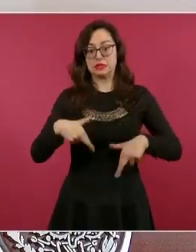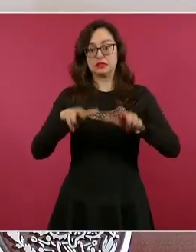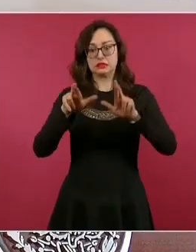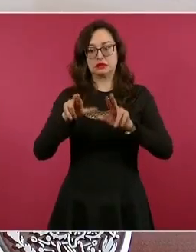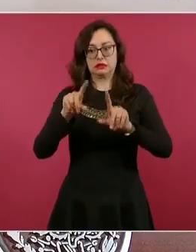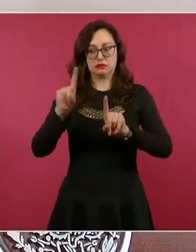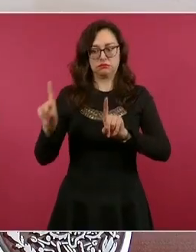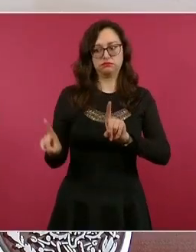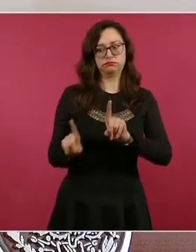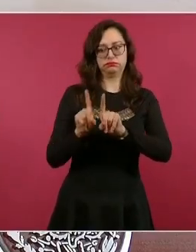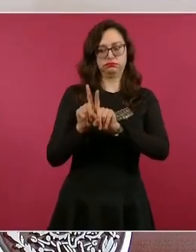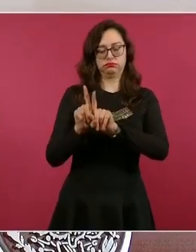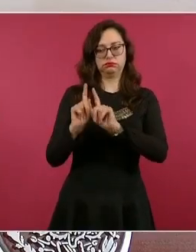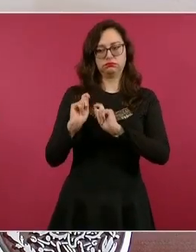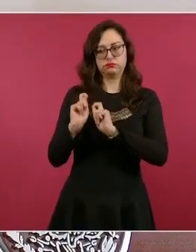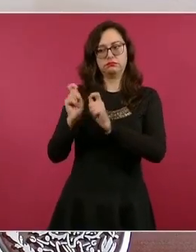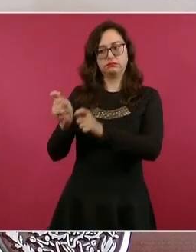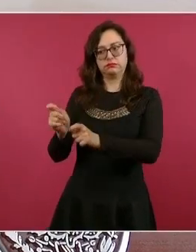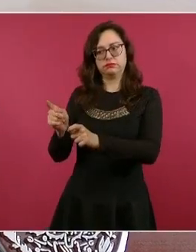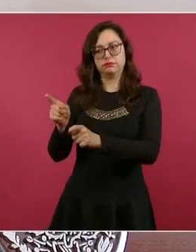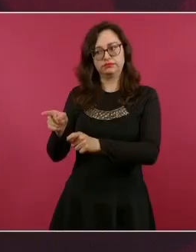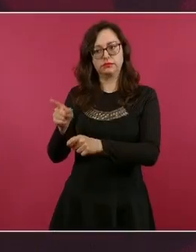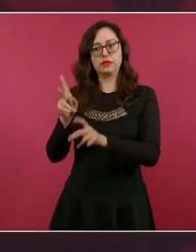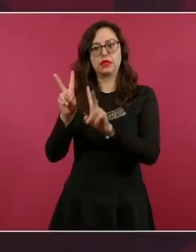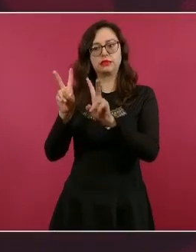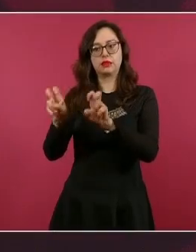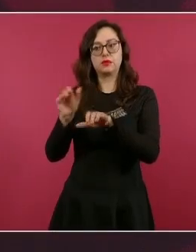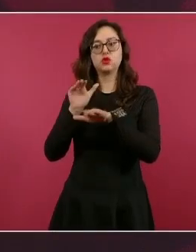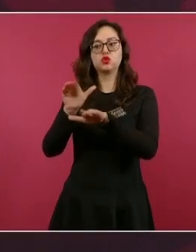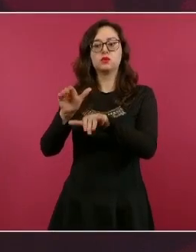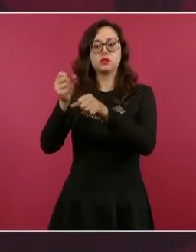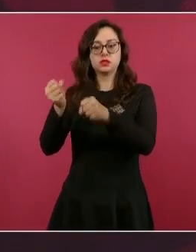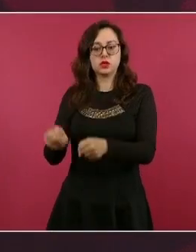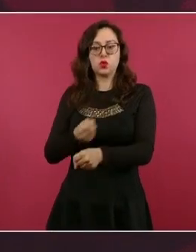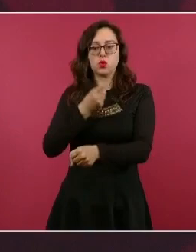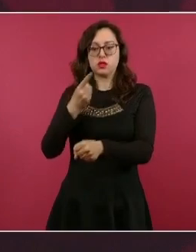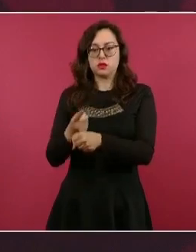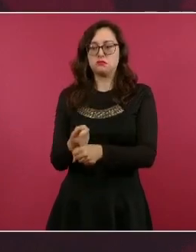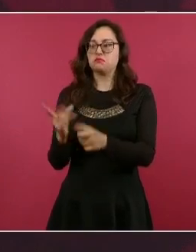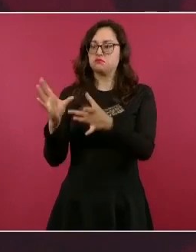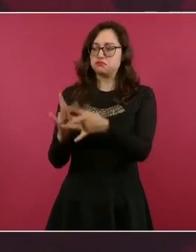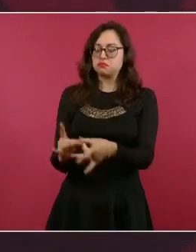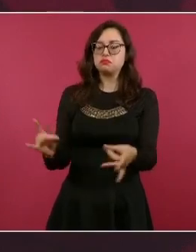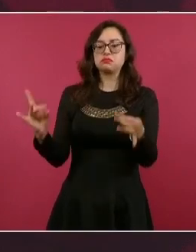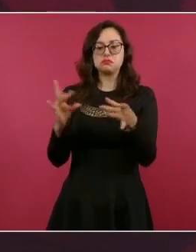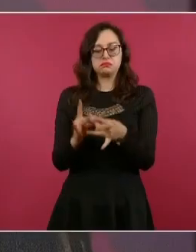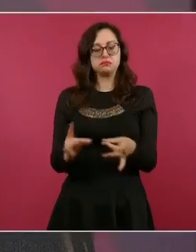en la Casa Blanca en materia de seguridad. Entonces,